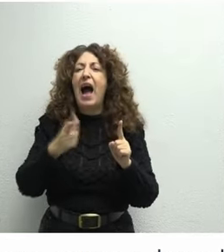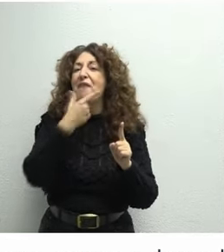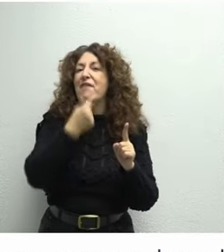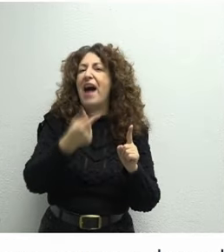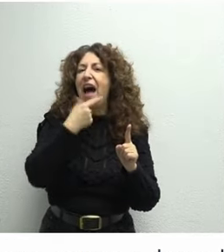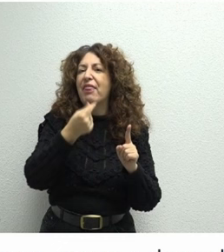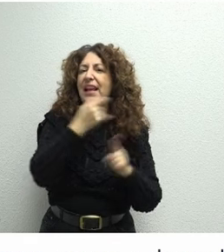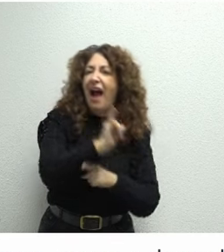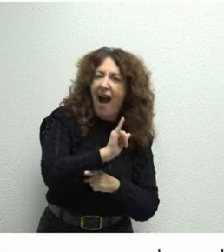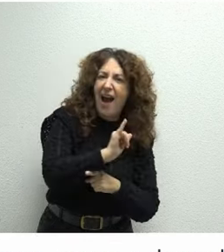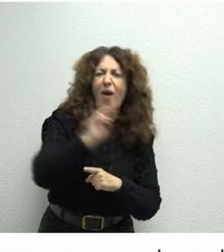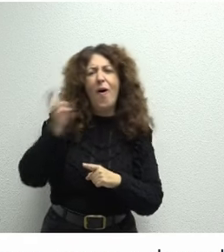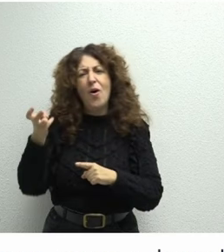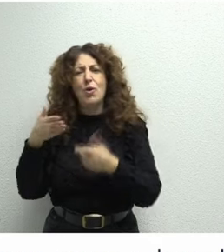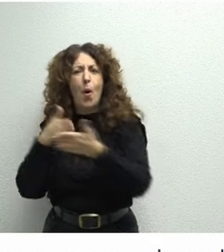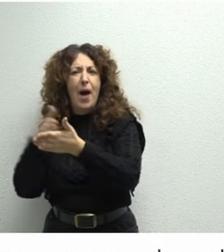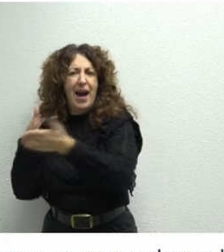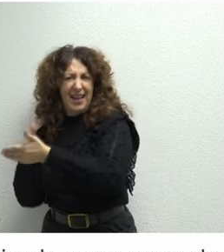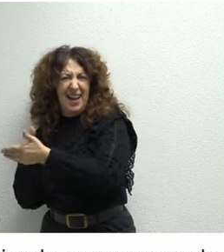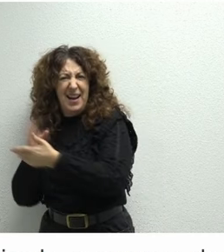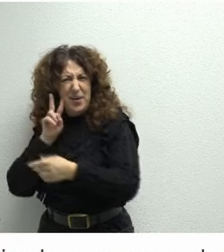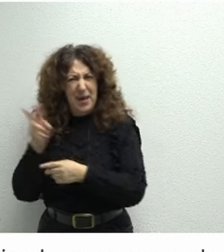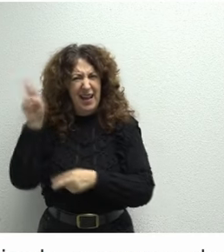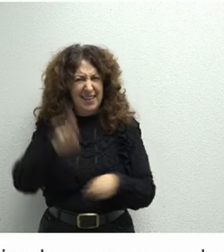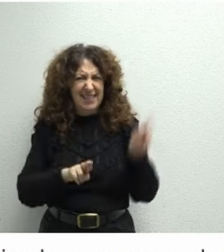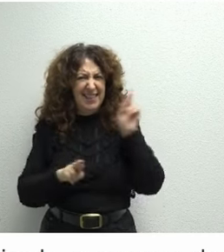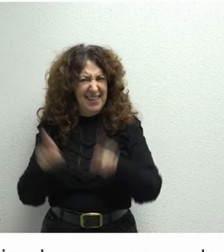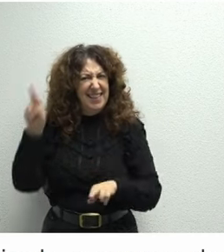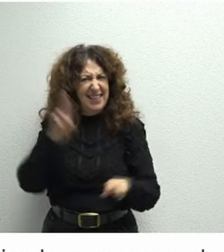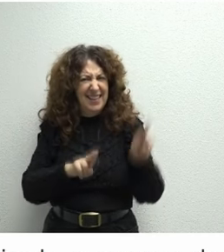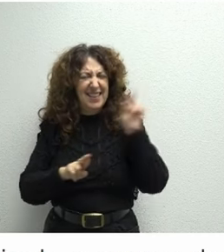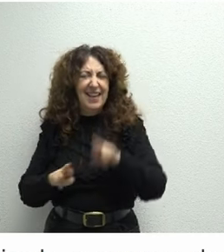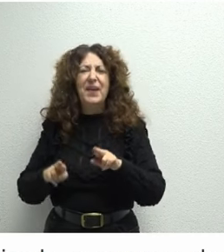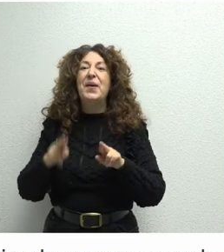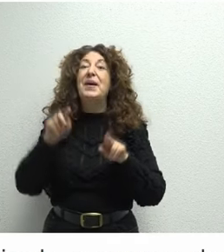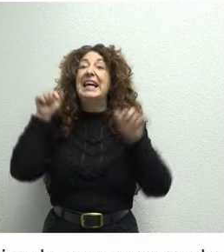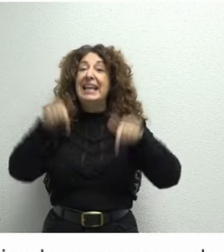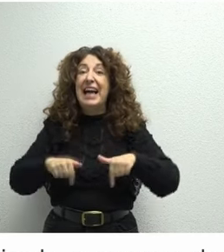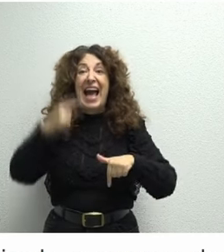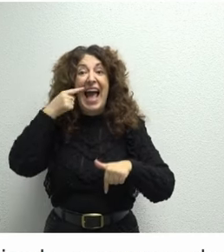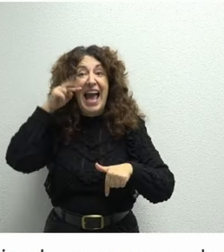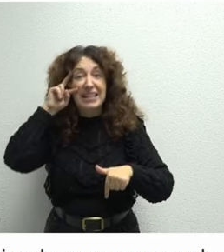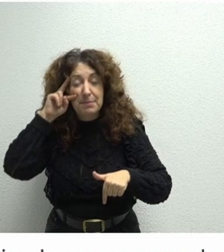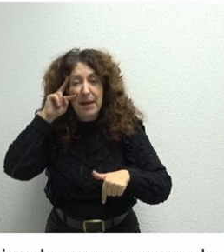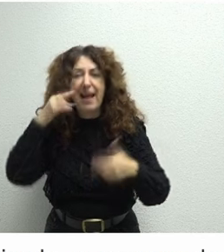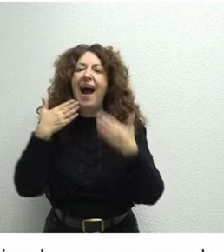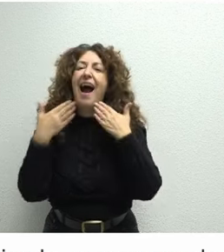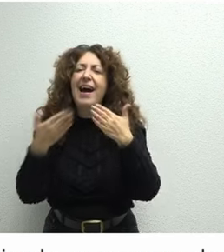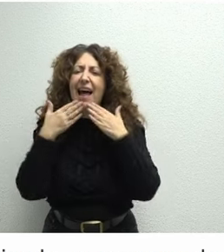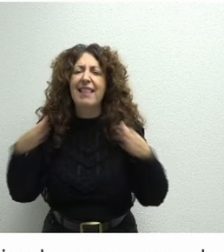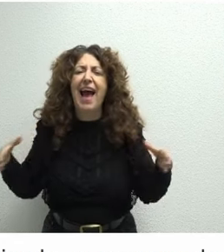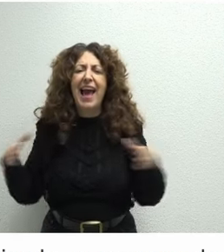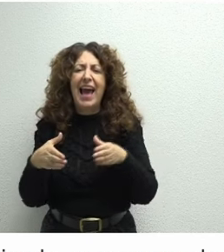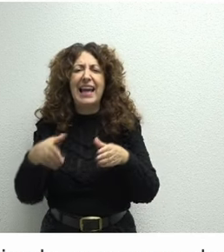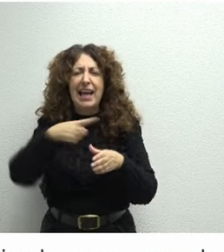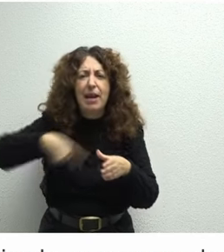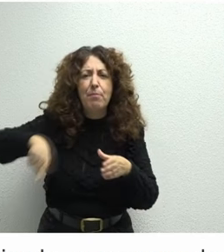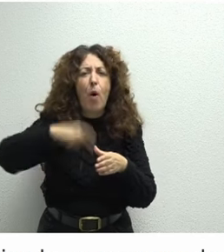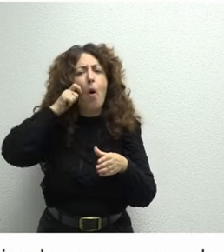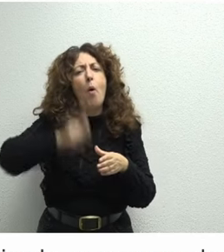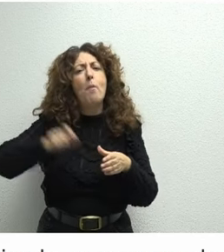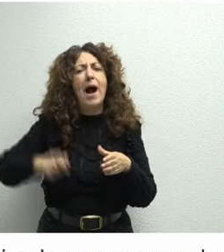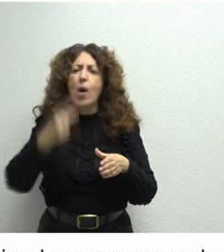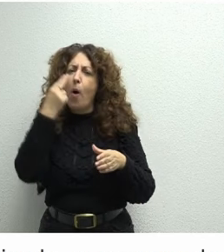no que se repetían habéis repetido la idea de que experiencias como estas se mueven a través de equipos humanos comprometidos habéis